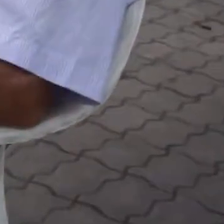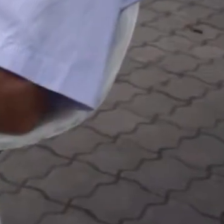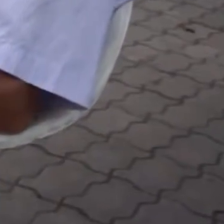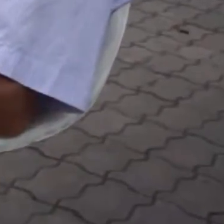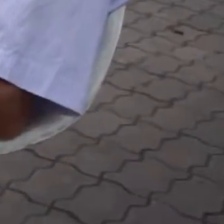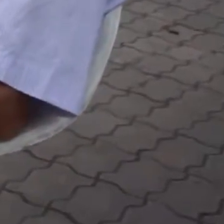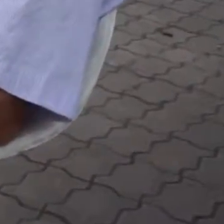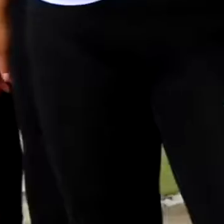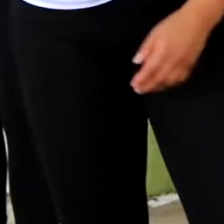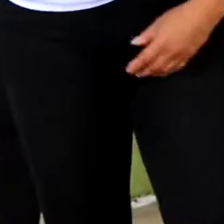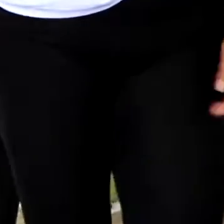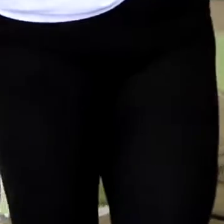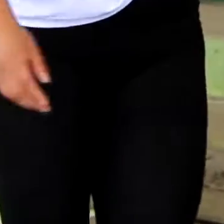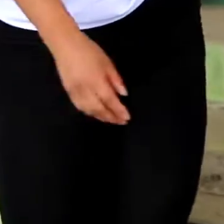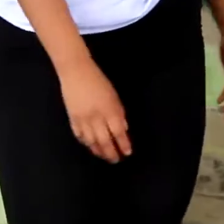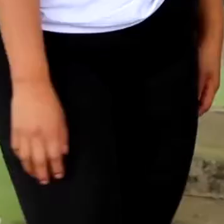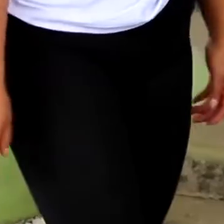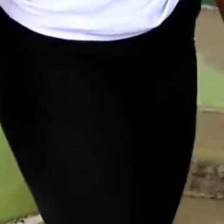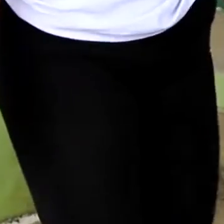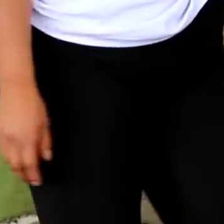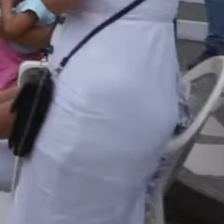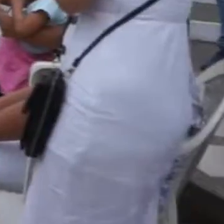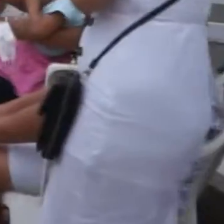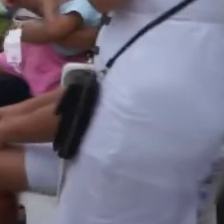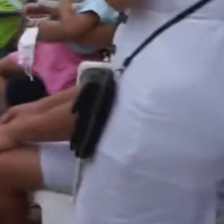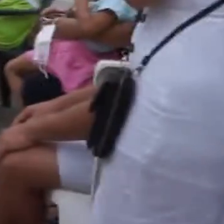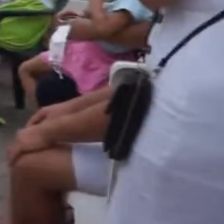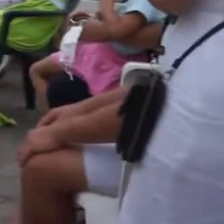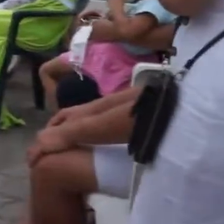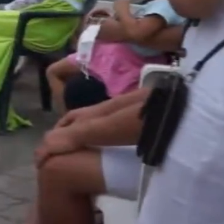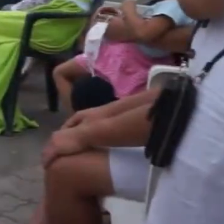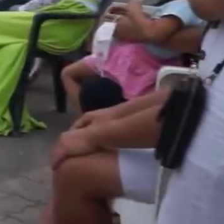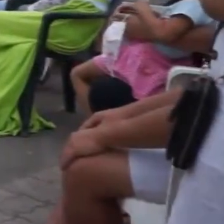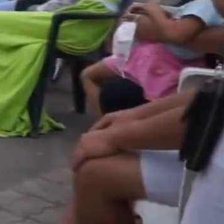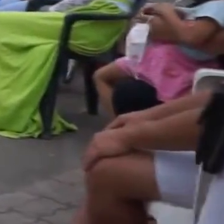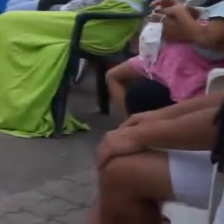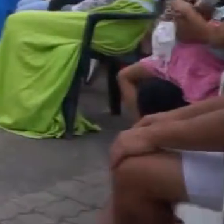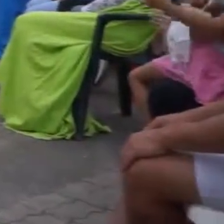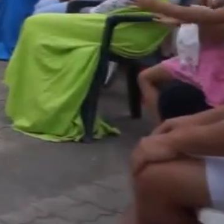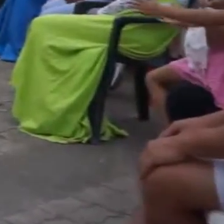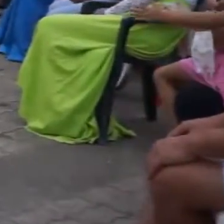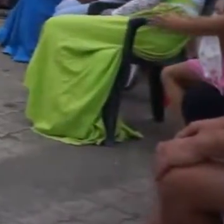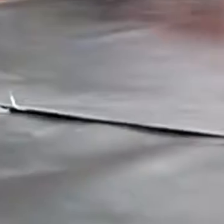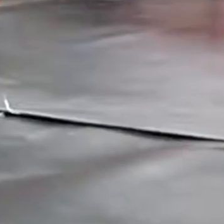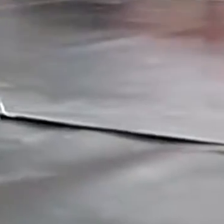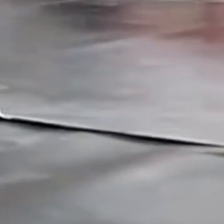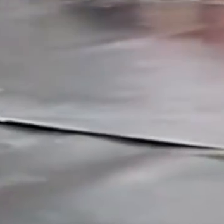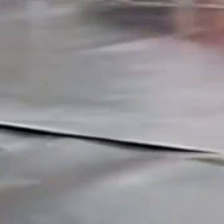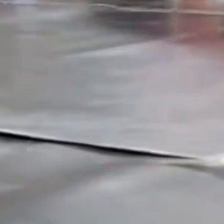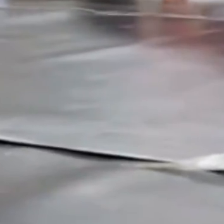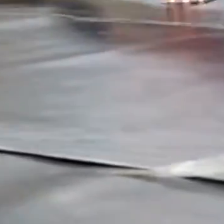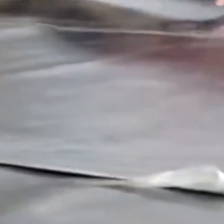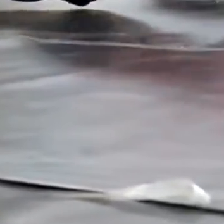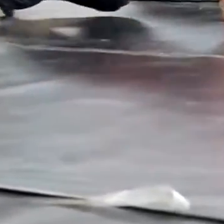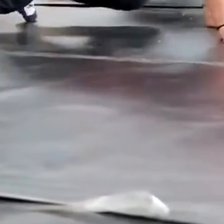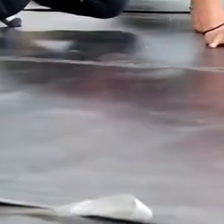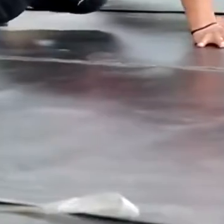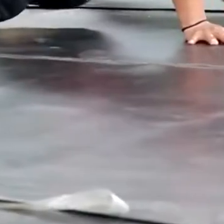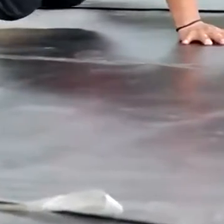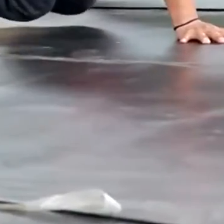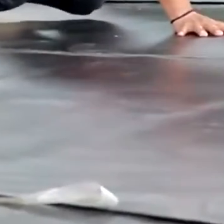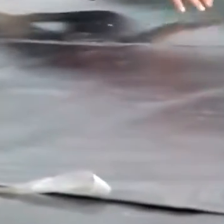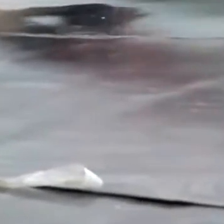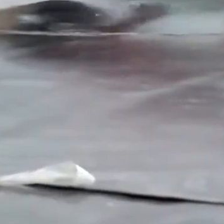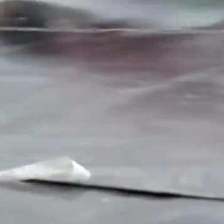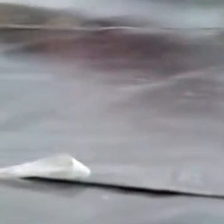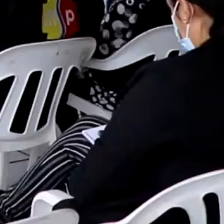manabi markapi, San Francisco yaktapi mi rurarirka. Shinami tuku ruraikunata riku chingapak, ashtawan bash kausaimanda, kuska